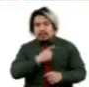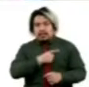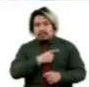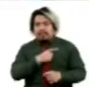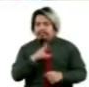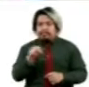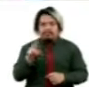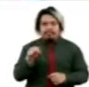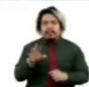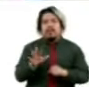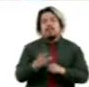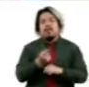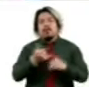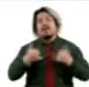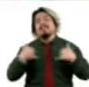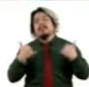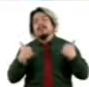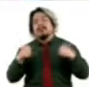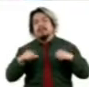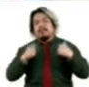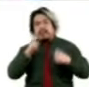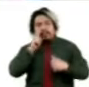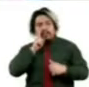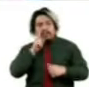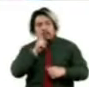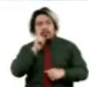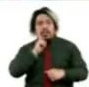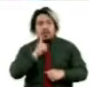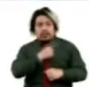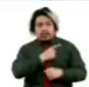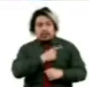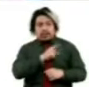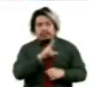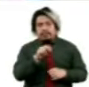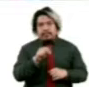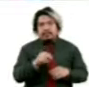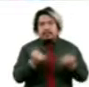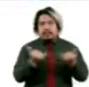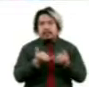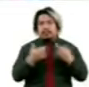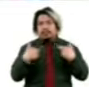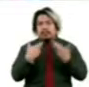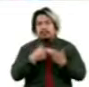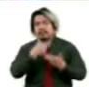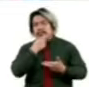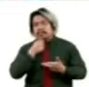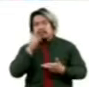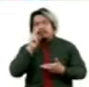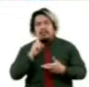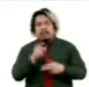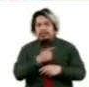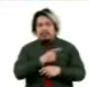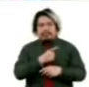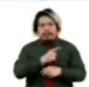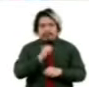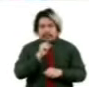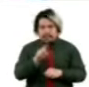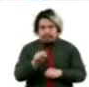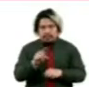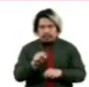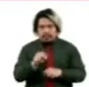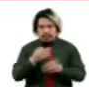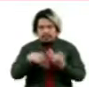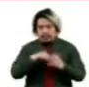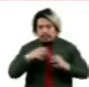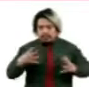ciudad, porque las adolescentes no están solas en esta ciudad y porque los maestros y maestras y todos los niños no están solos en esta